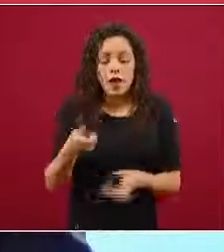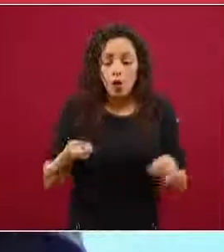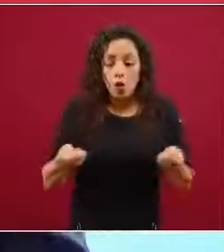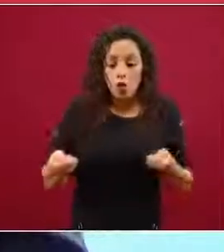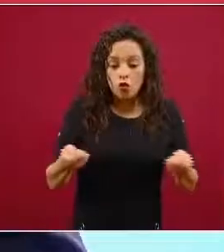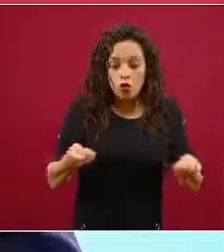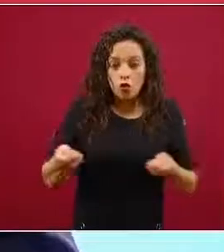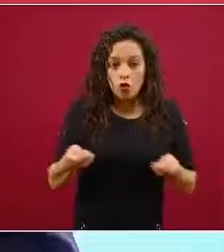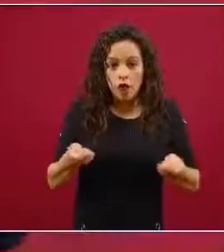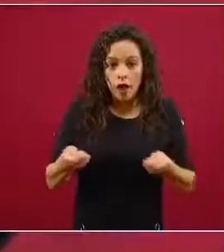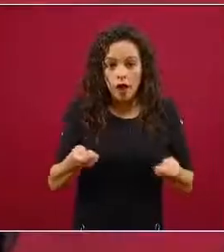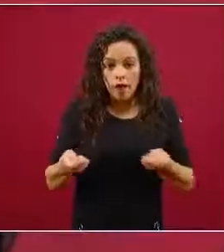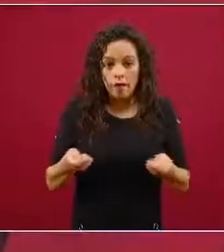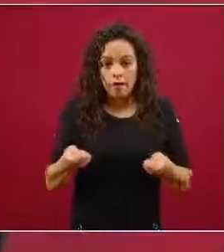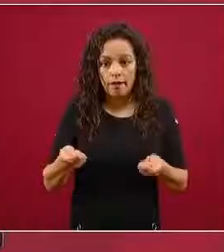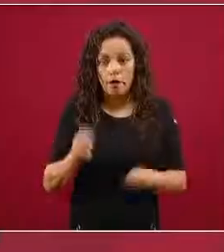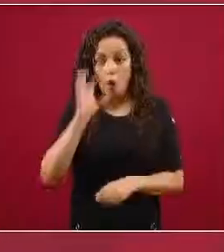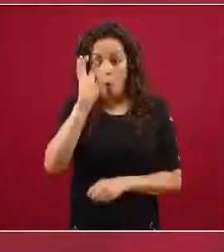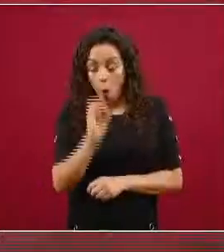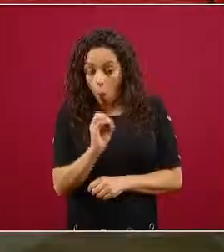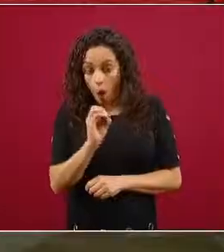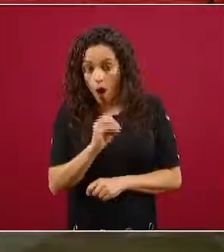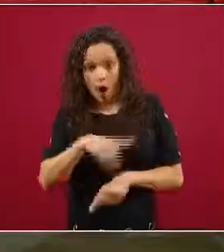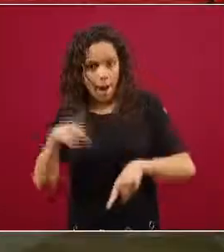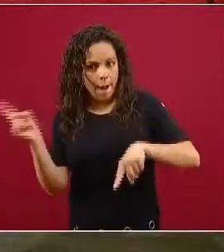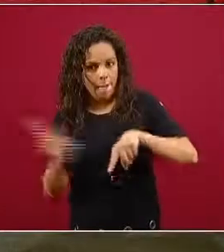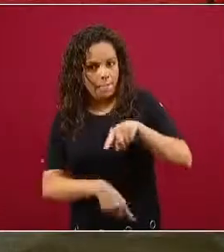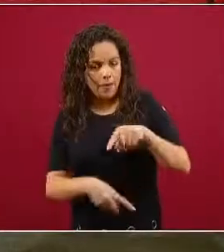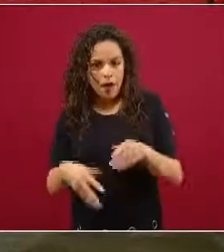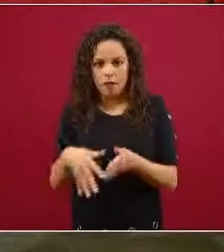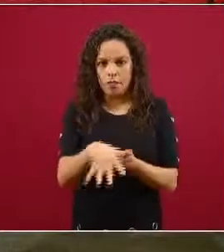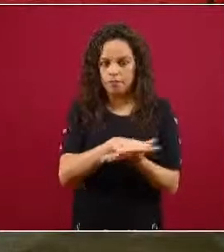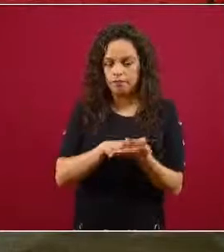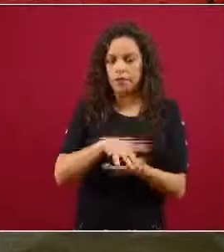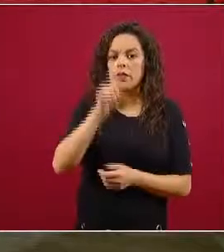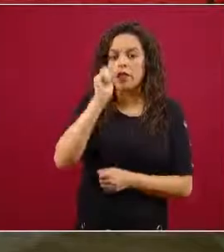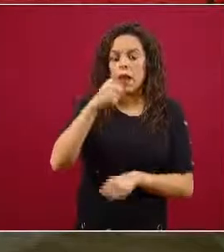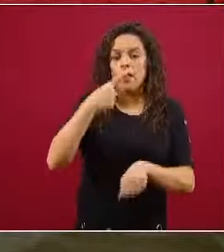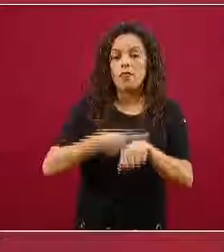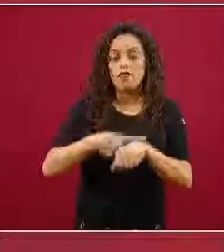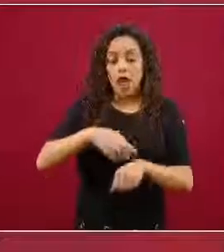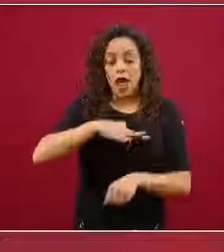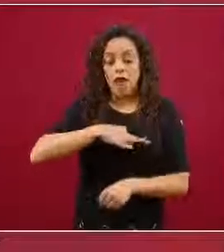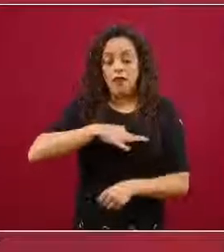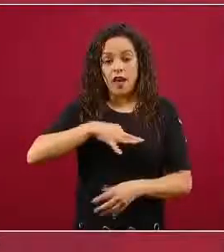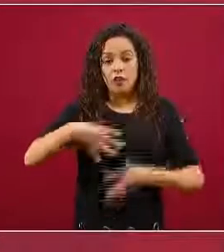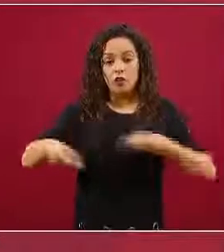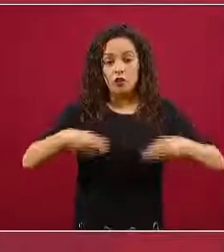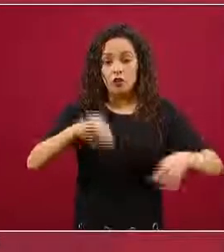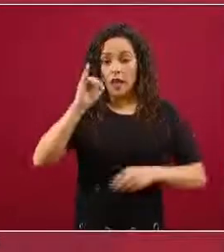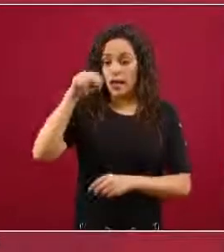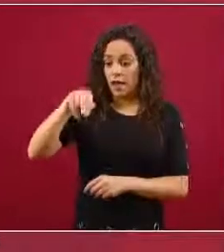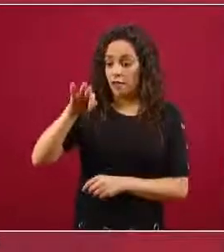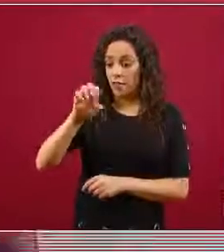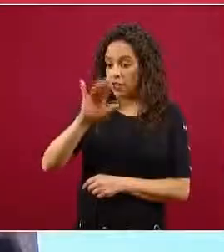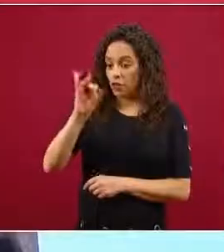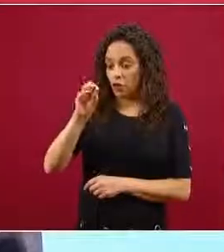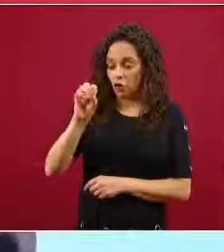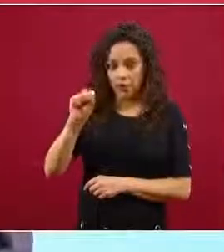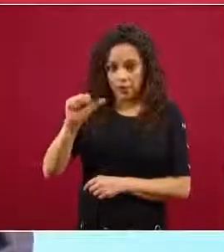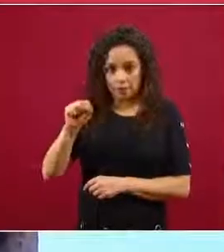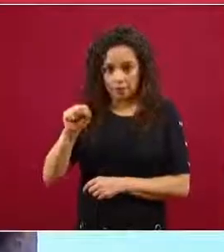eliminar la presencia de enfermedades infecciosas en la población, y otras no, otras tienen como